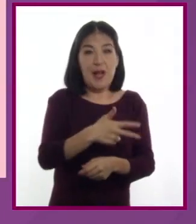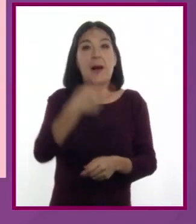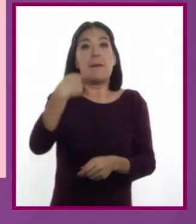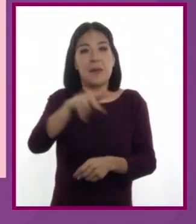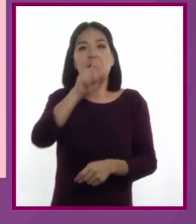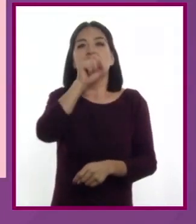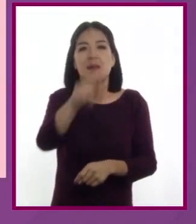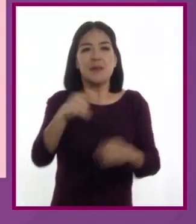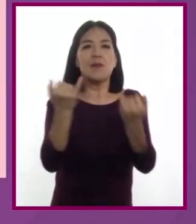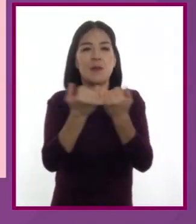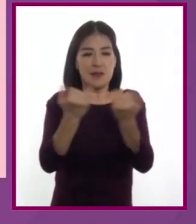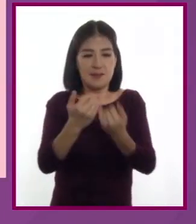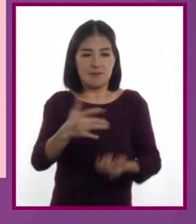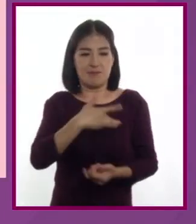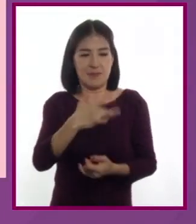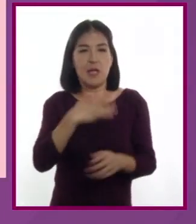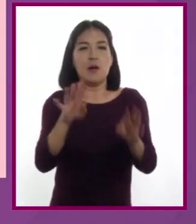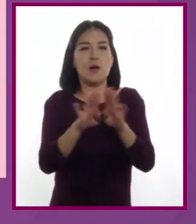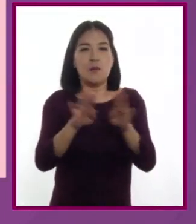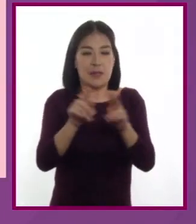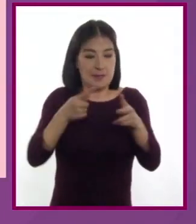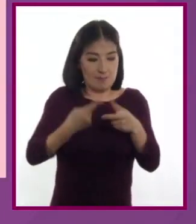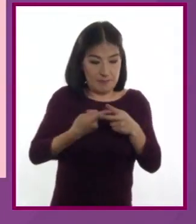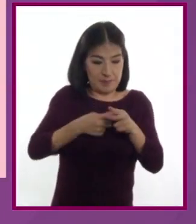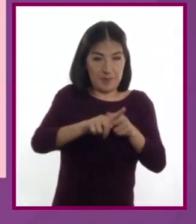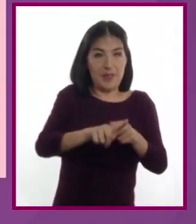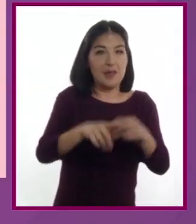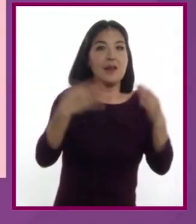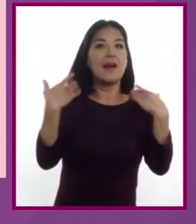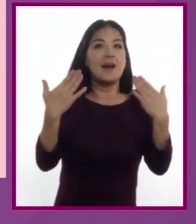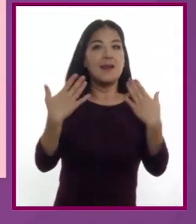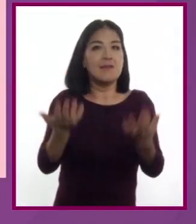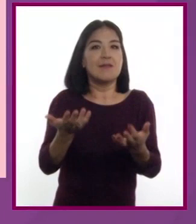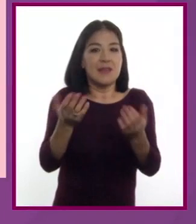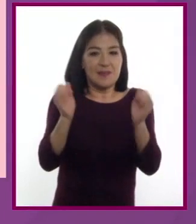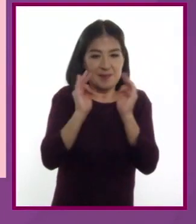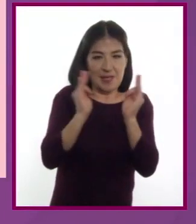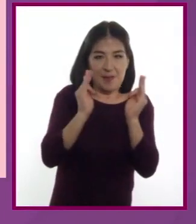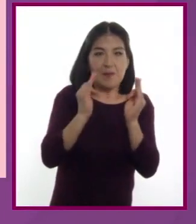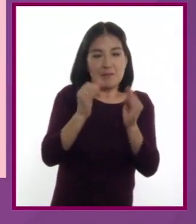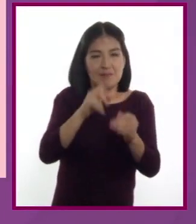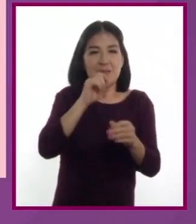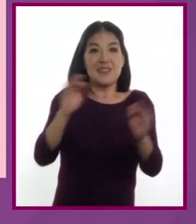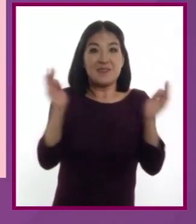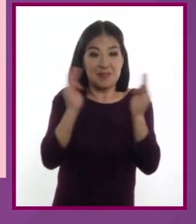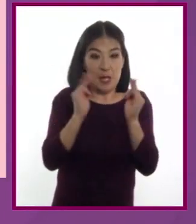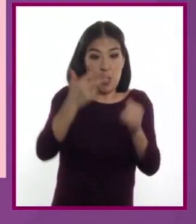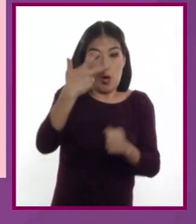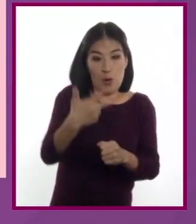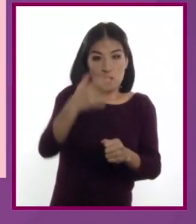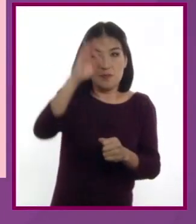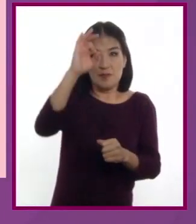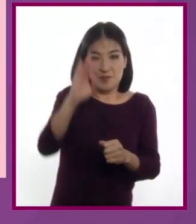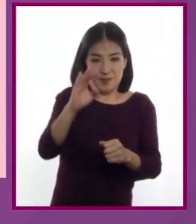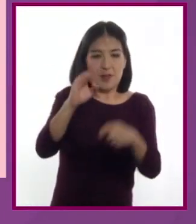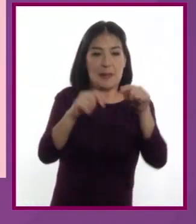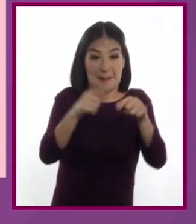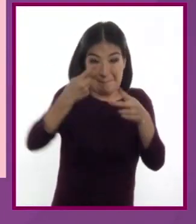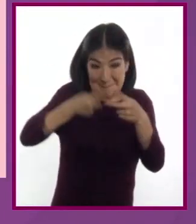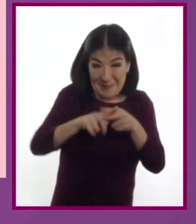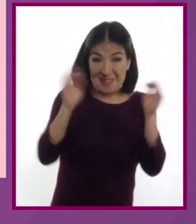también tenemos que considerar la temperatura inicial, es decir, 8 grados Celsius. Por lo